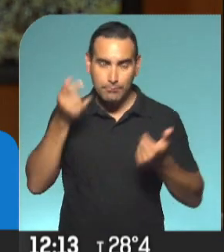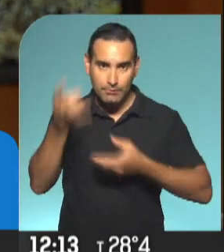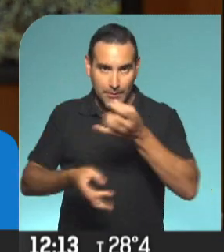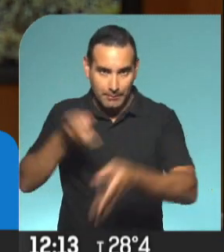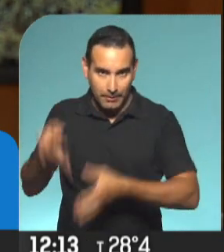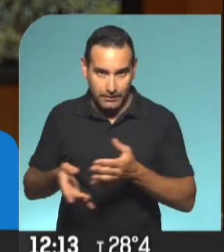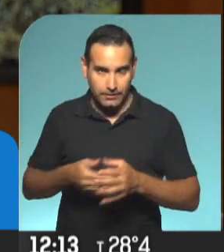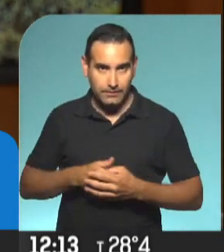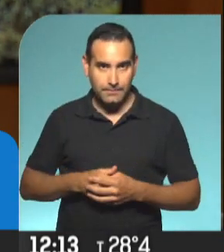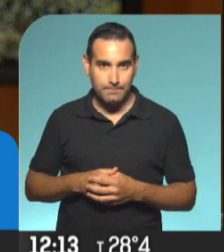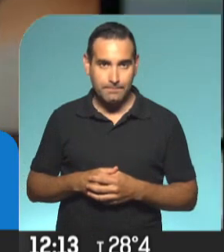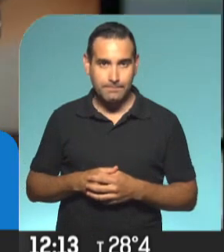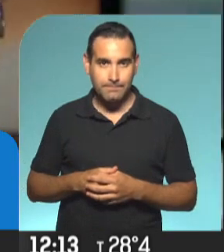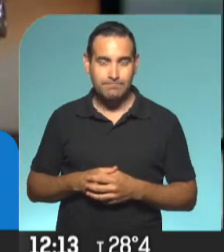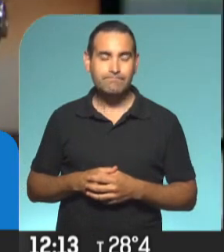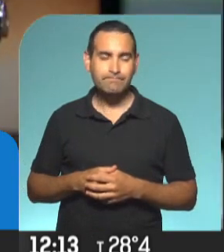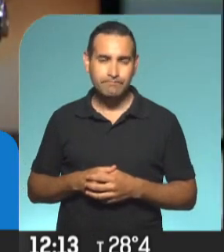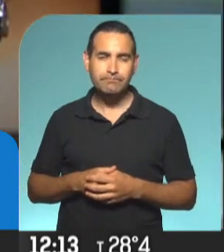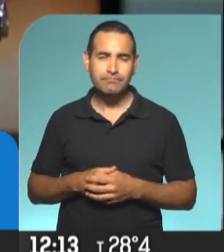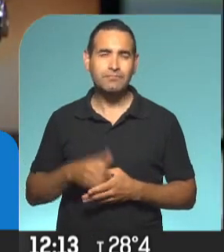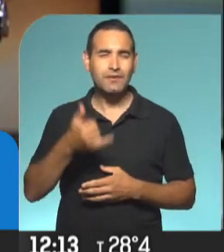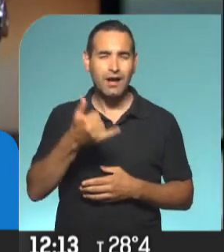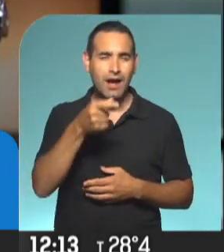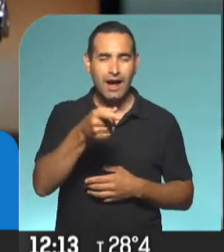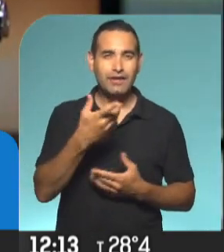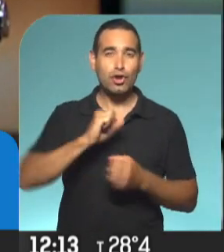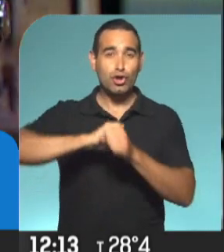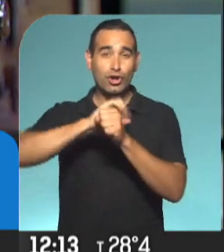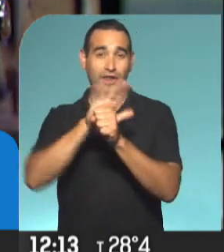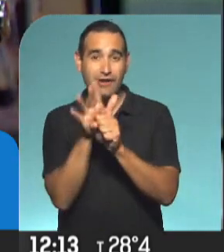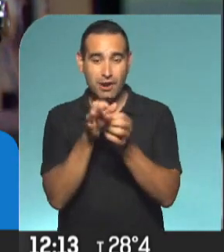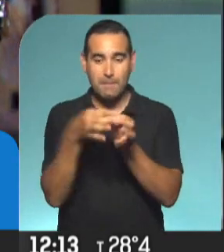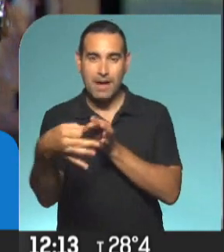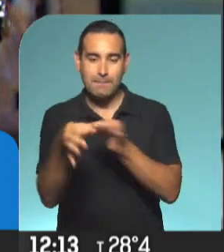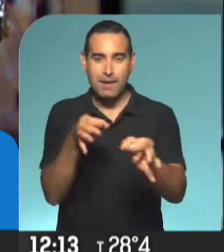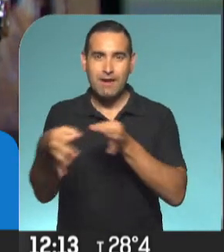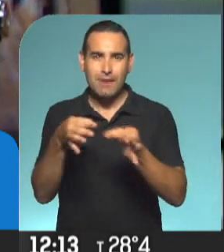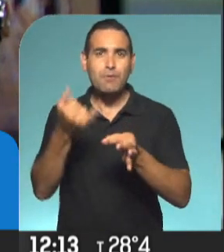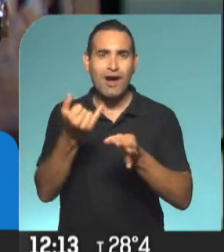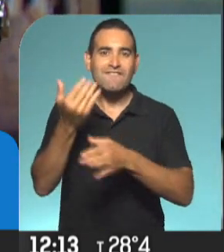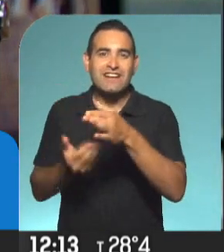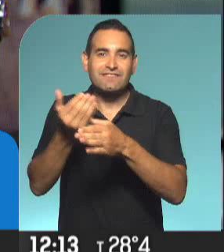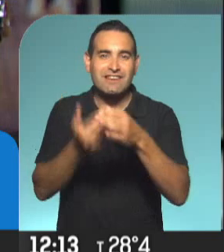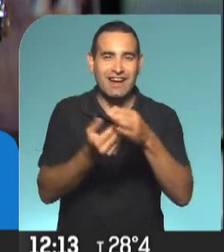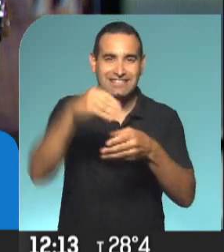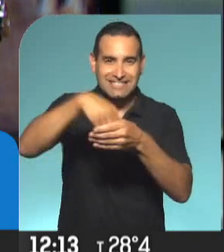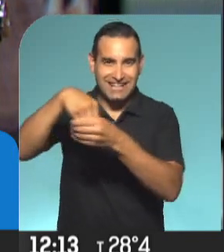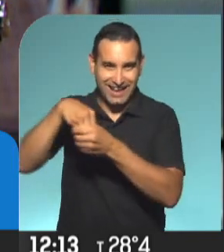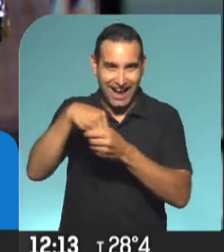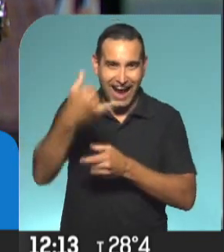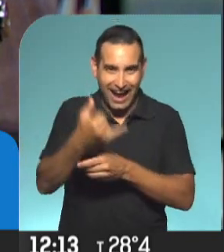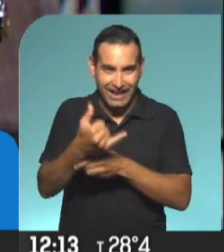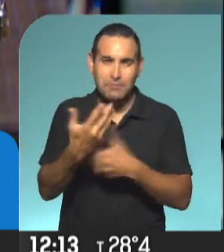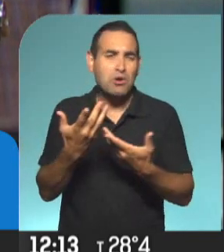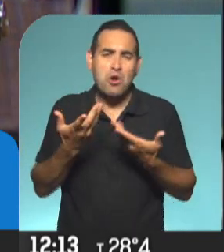elevado. Estos errores en la copia del genoma del virus ocurren en cualquier propagación en